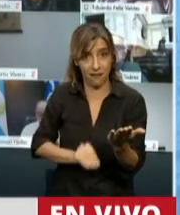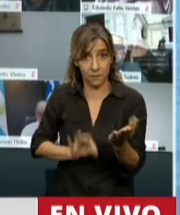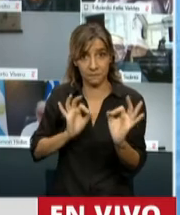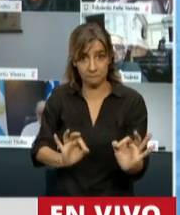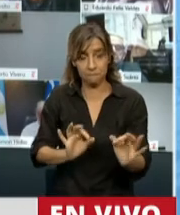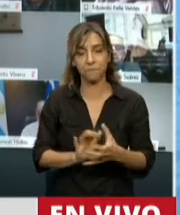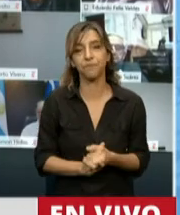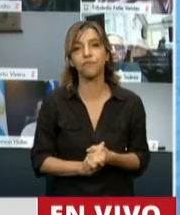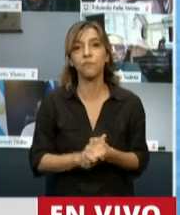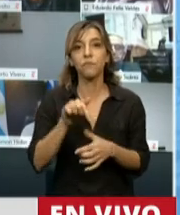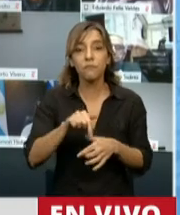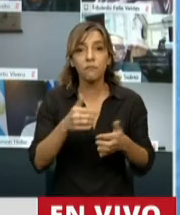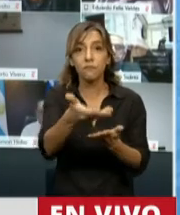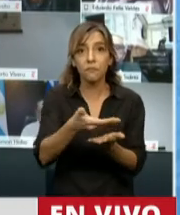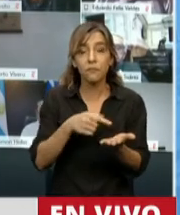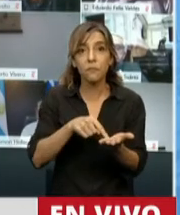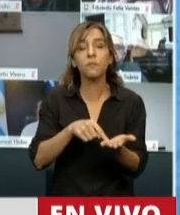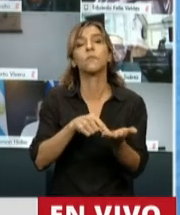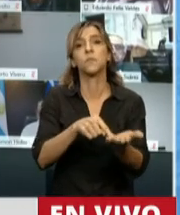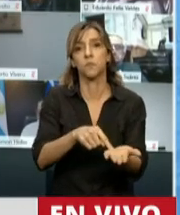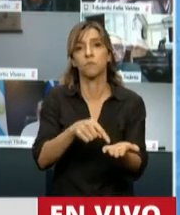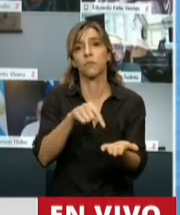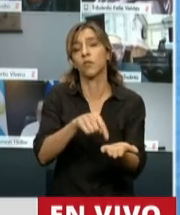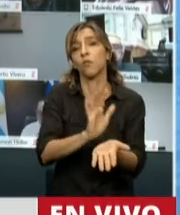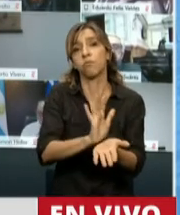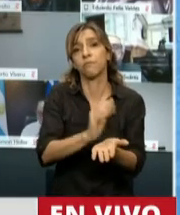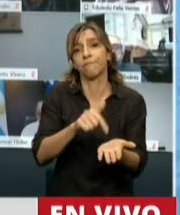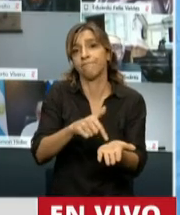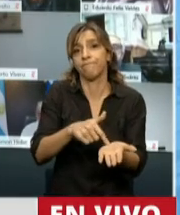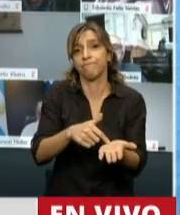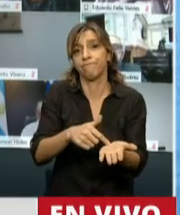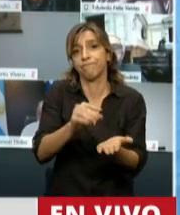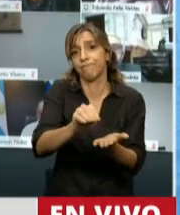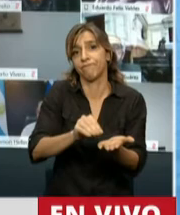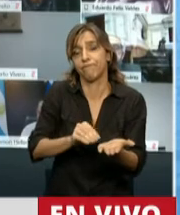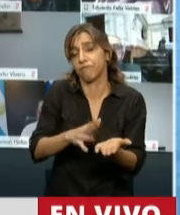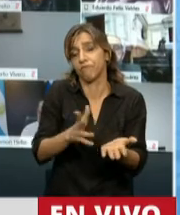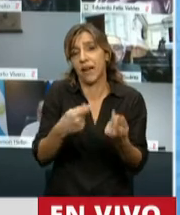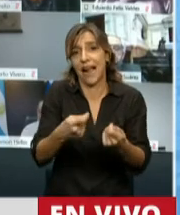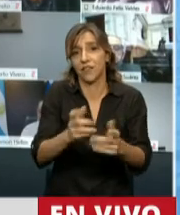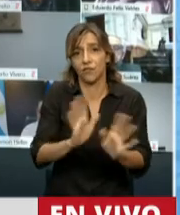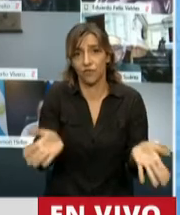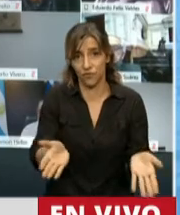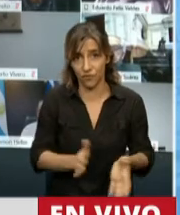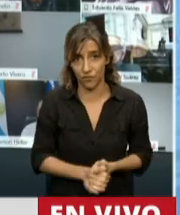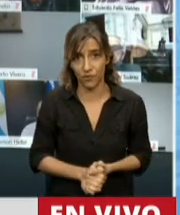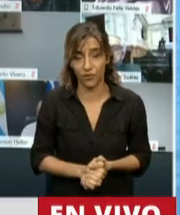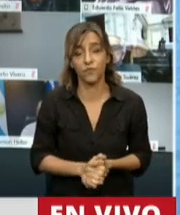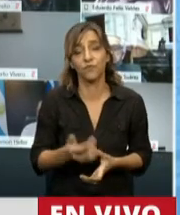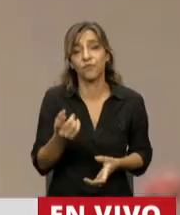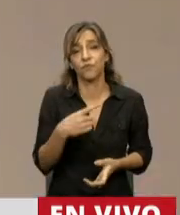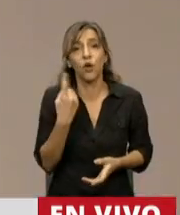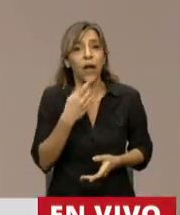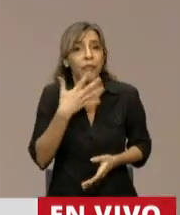Y este presupuesto, esta ampliación del presupuesto es una ampliación más de gasto que de ese tipo de políticas. Entendemos que es